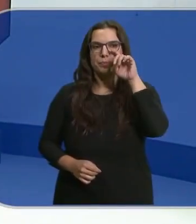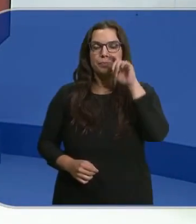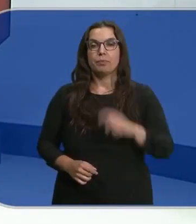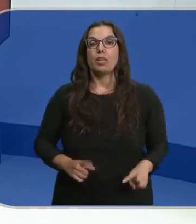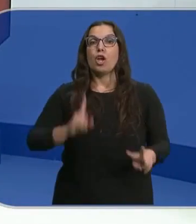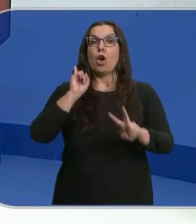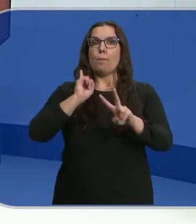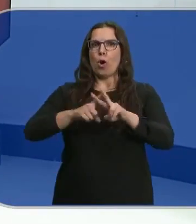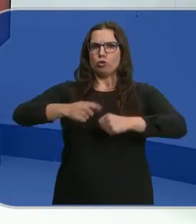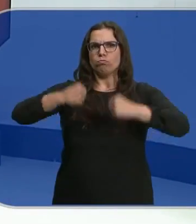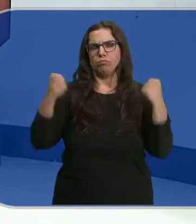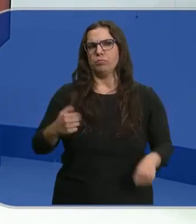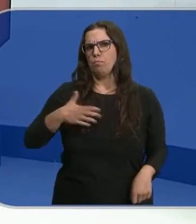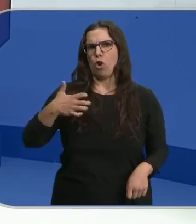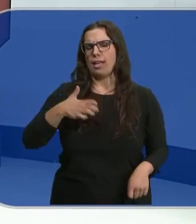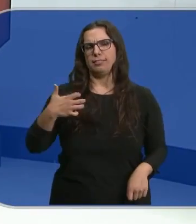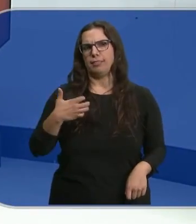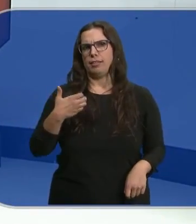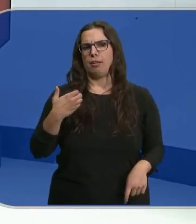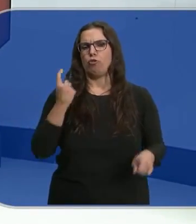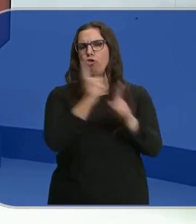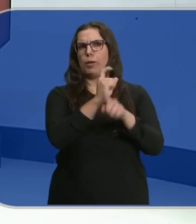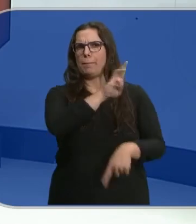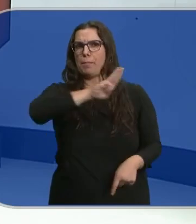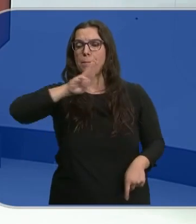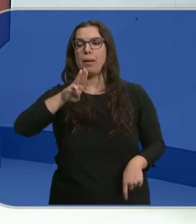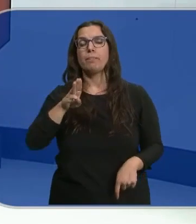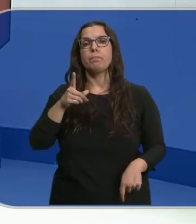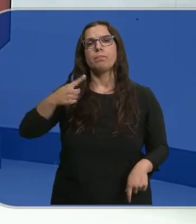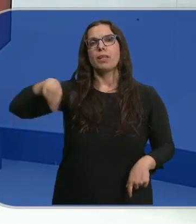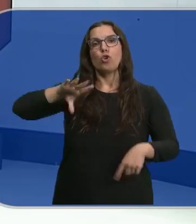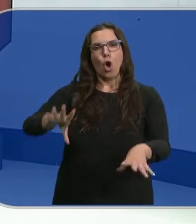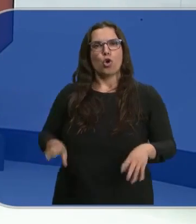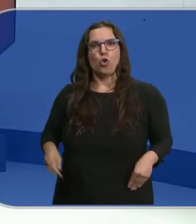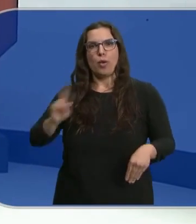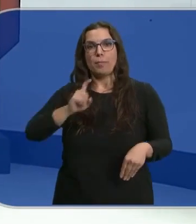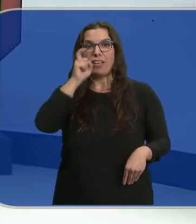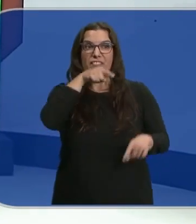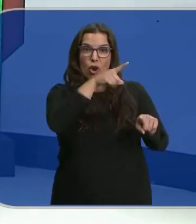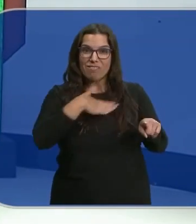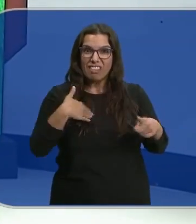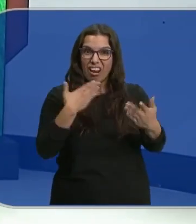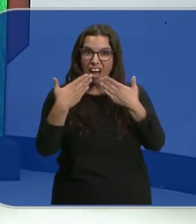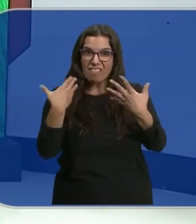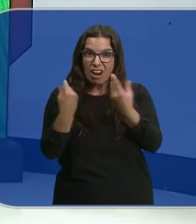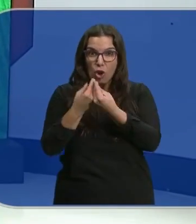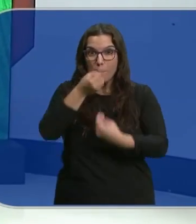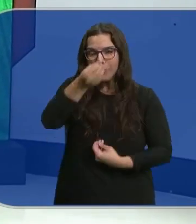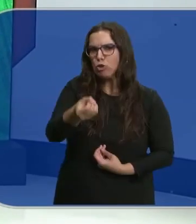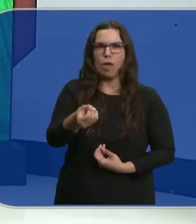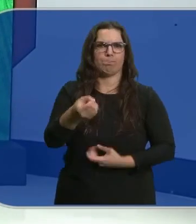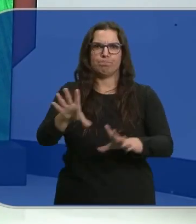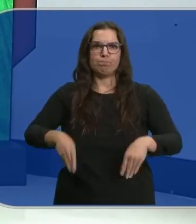Y Vox insiste en su malestar con el Partido Popular. Los de Abascal no aceptan que Feijóo quiera hablar con el Partido Socialista,